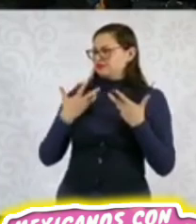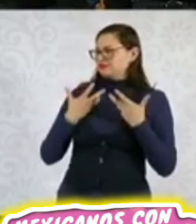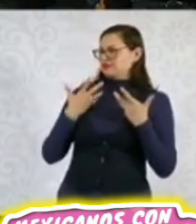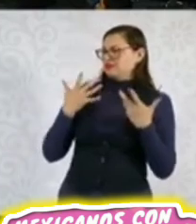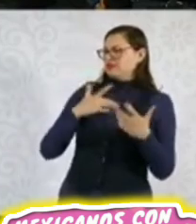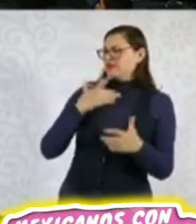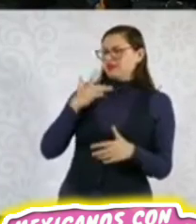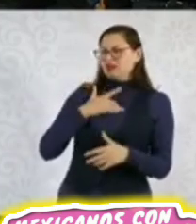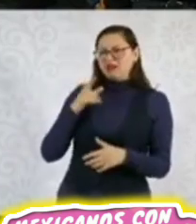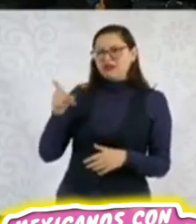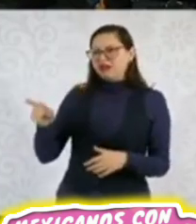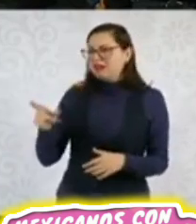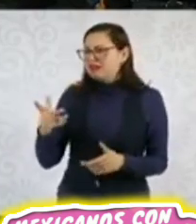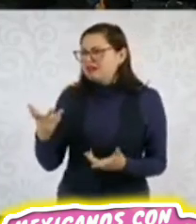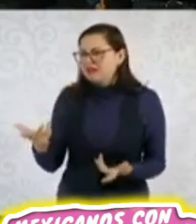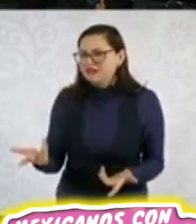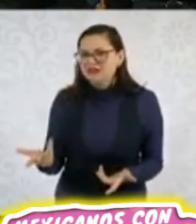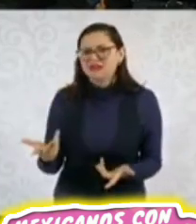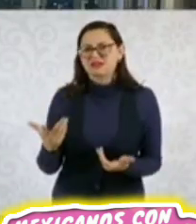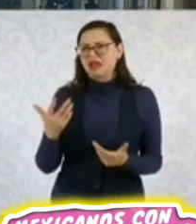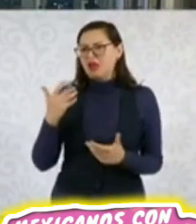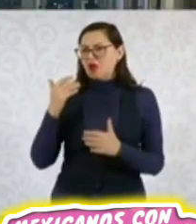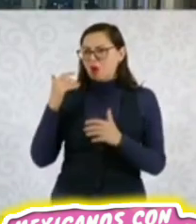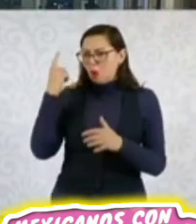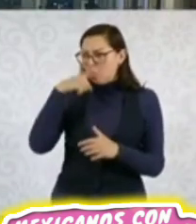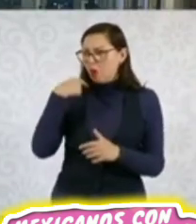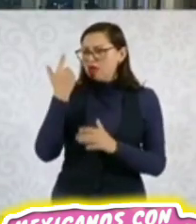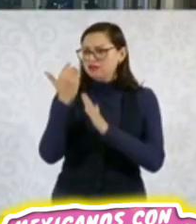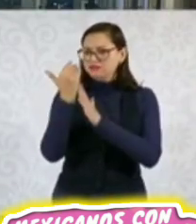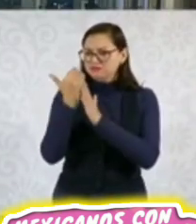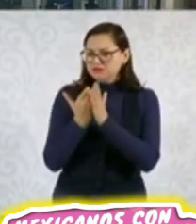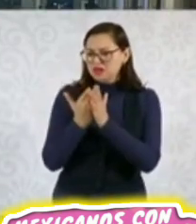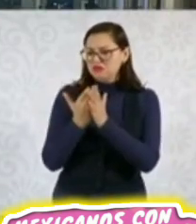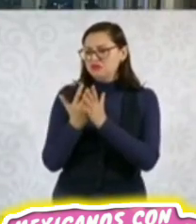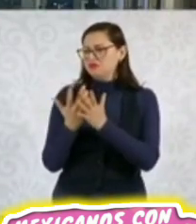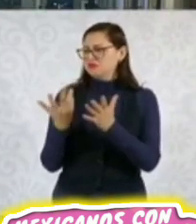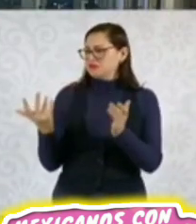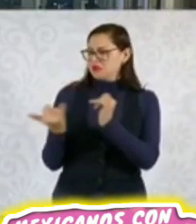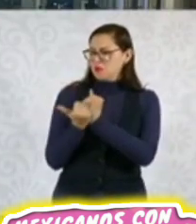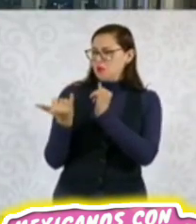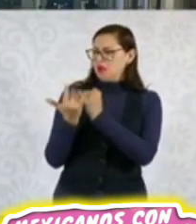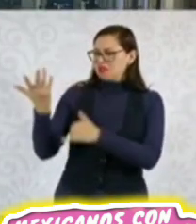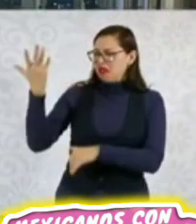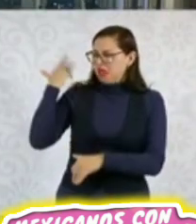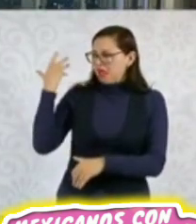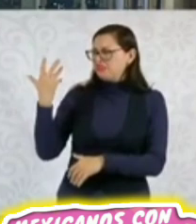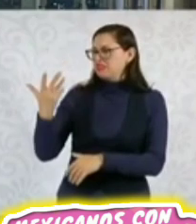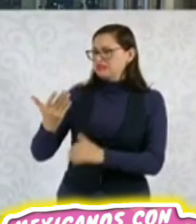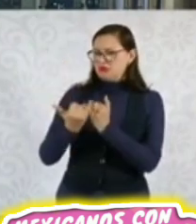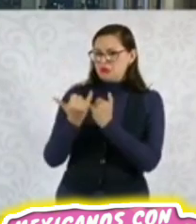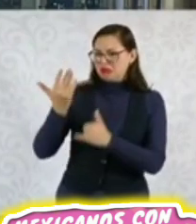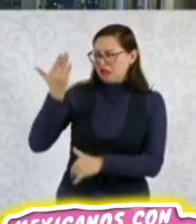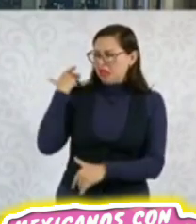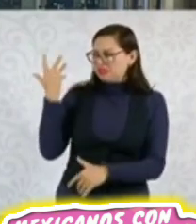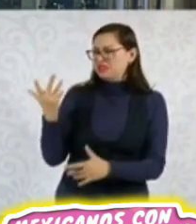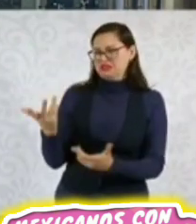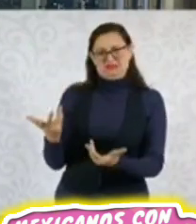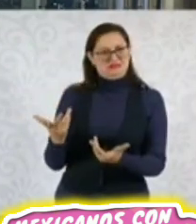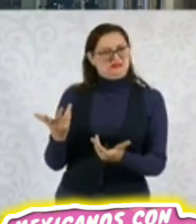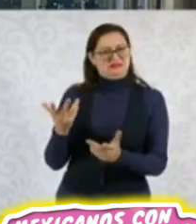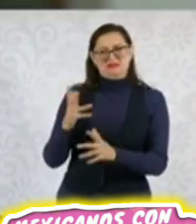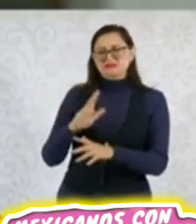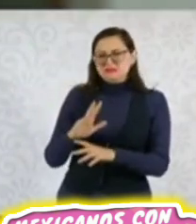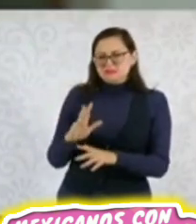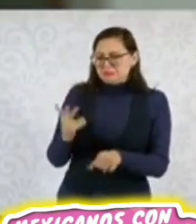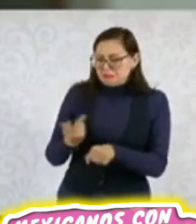excusa, argumento en torno al asunto de lo que se decía en los gobiernos pasados con el salario mínimo y demás. Entonces preguntarle cuál